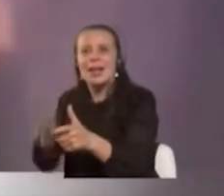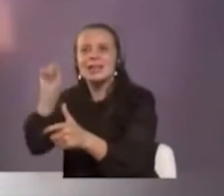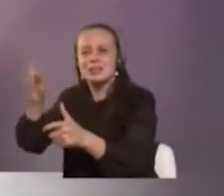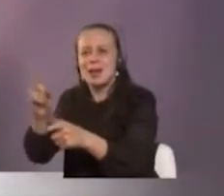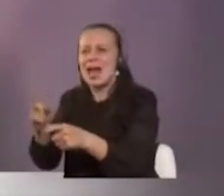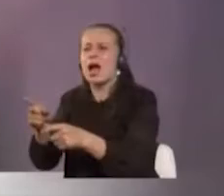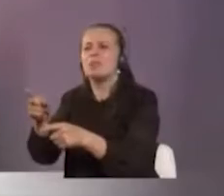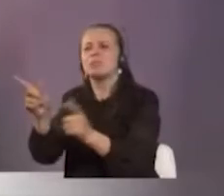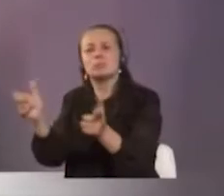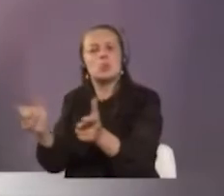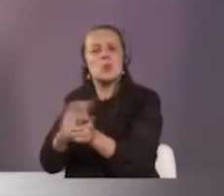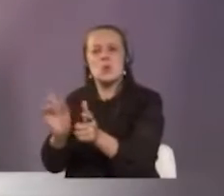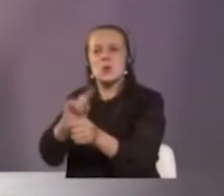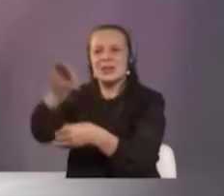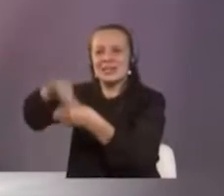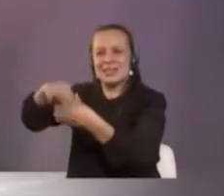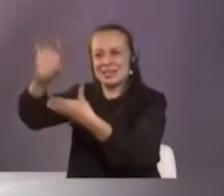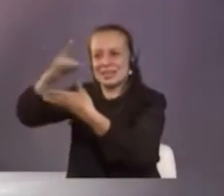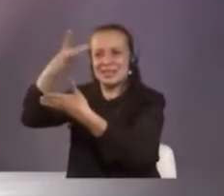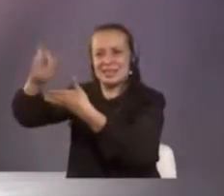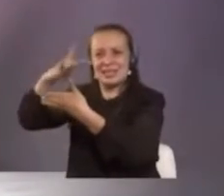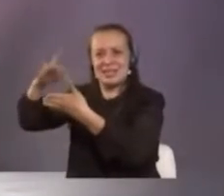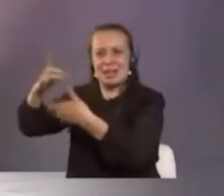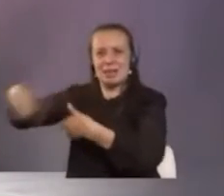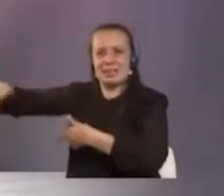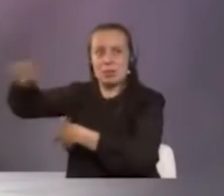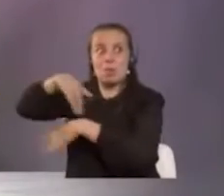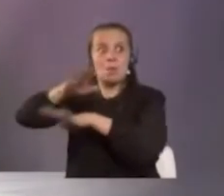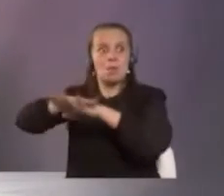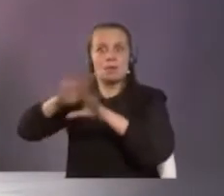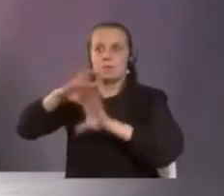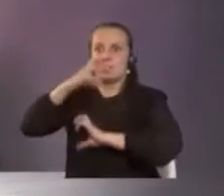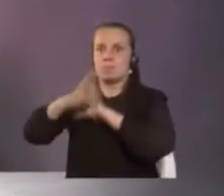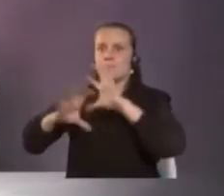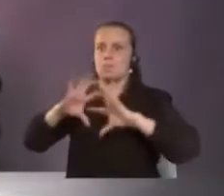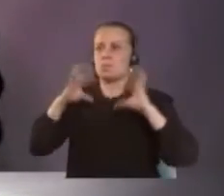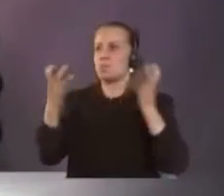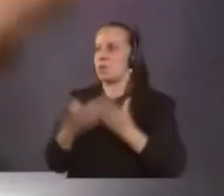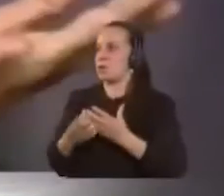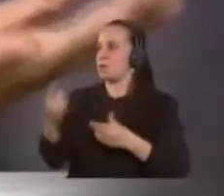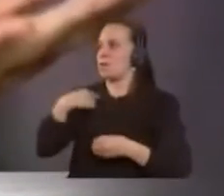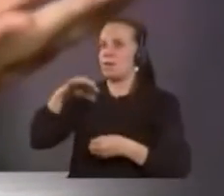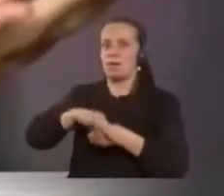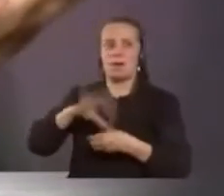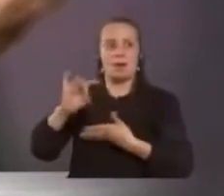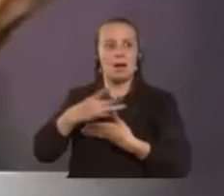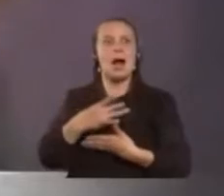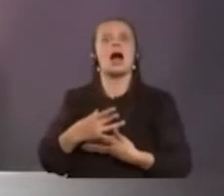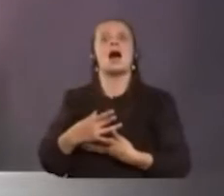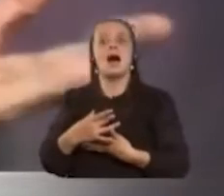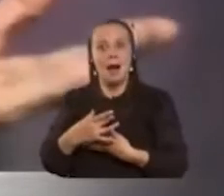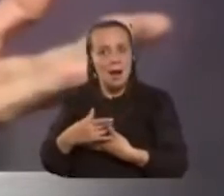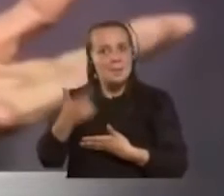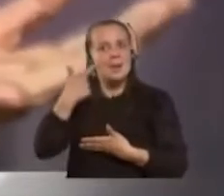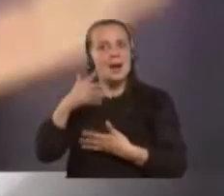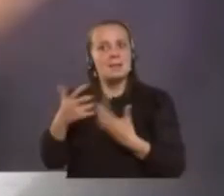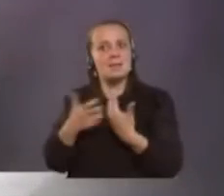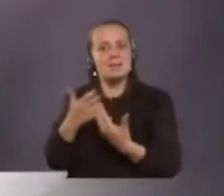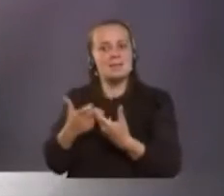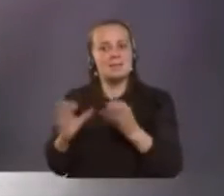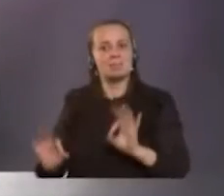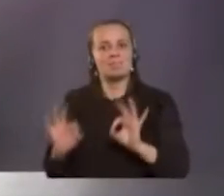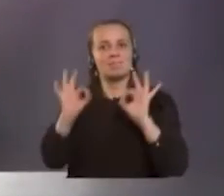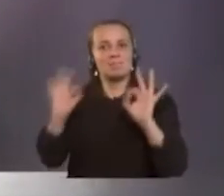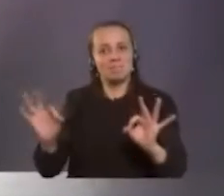Venezuela utilizando voto electrónico, lo que le mandó al mundo el mensaje de que el voto electrónico sí podía ser un sistema eficaz